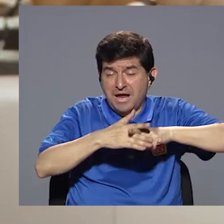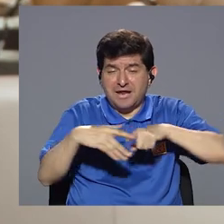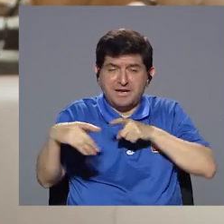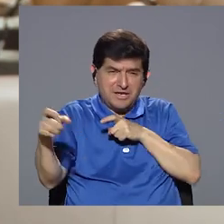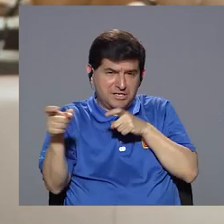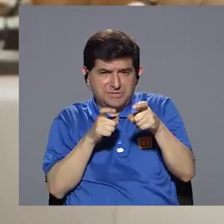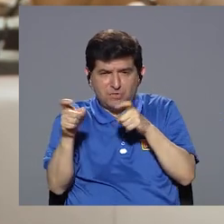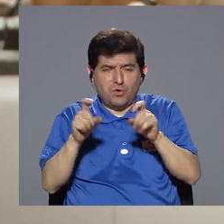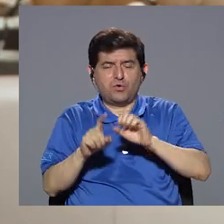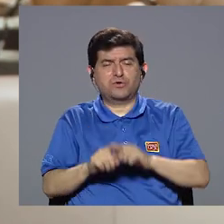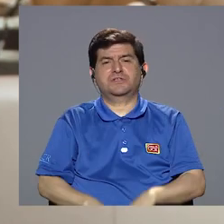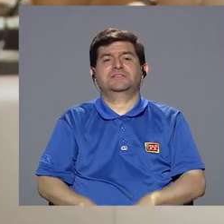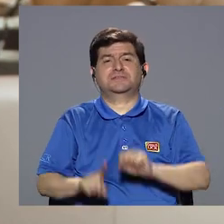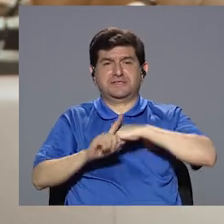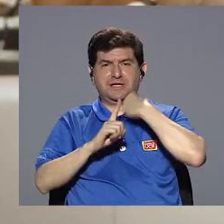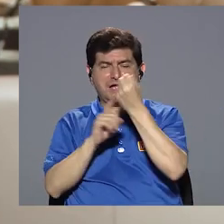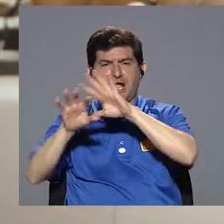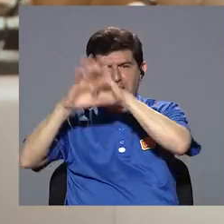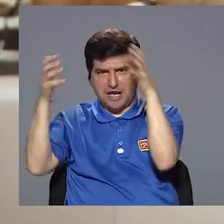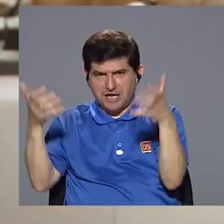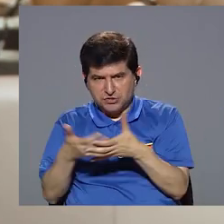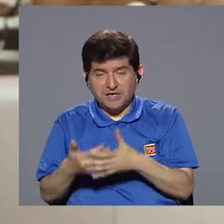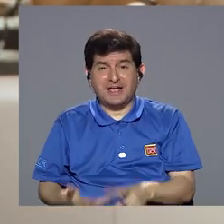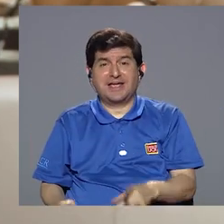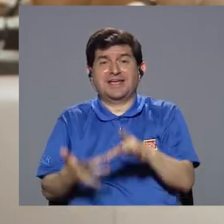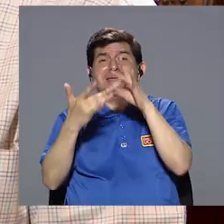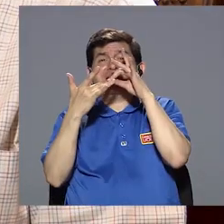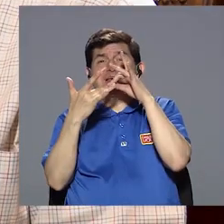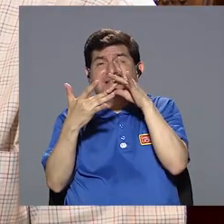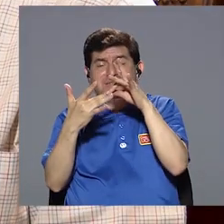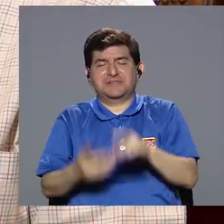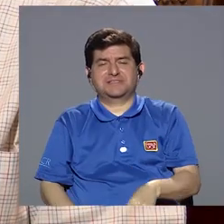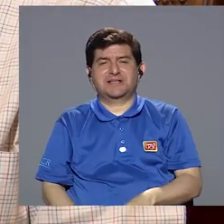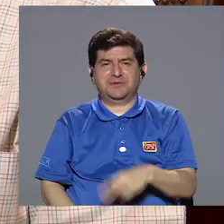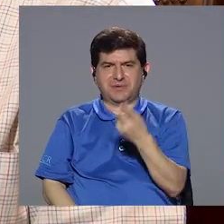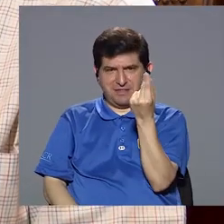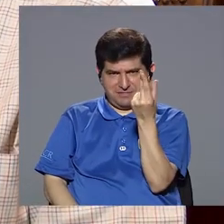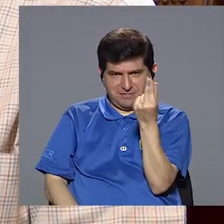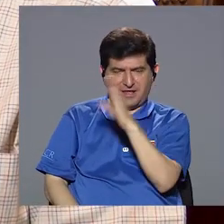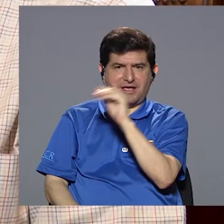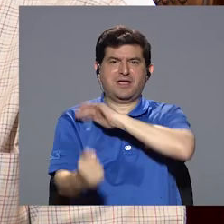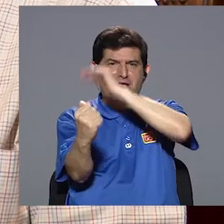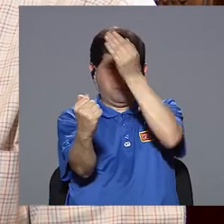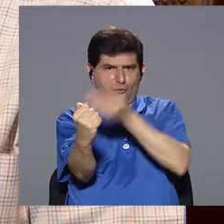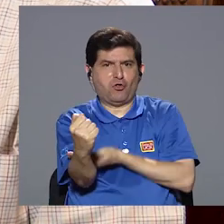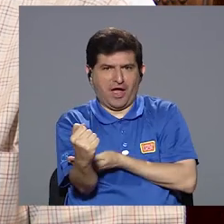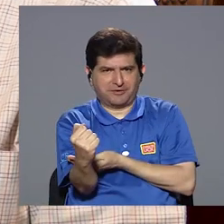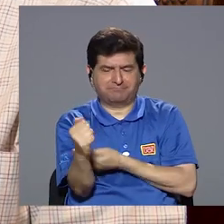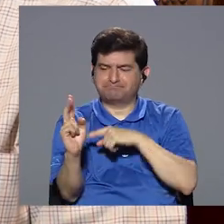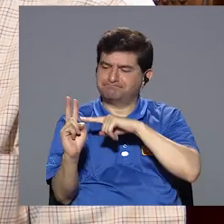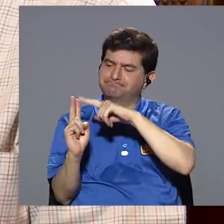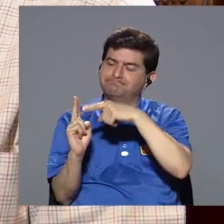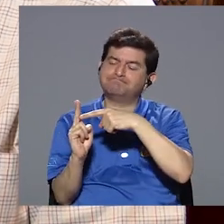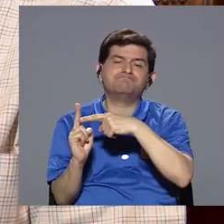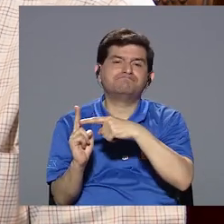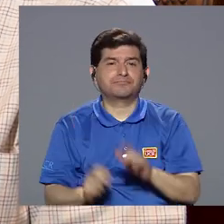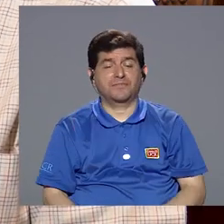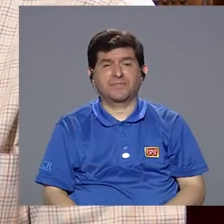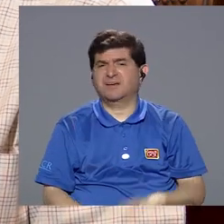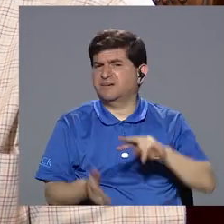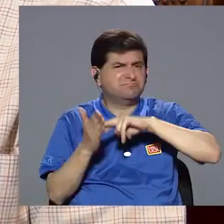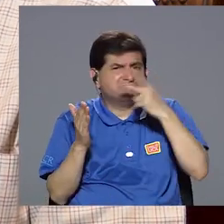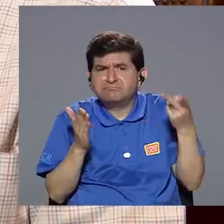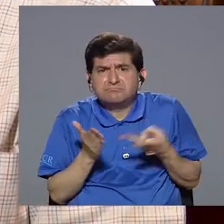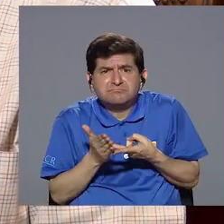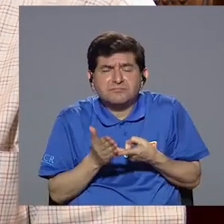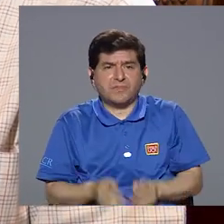que rigen en la sociedad global que son sobre todo el dinero y el poder o sea que en otras